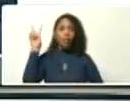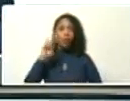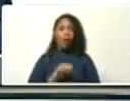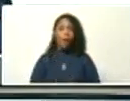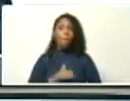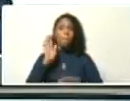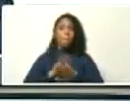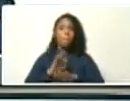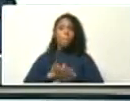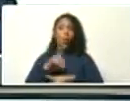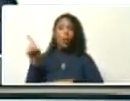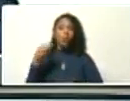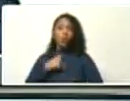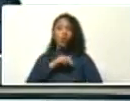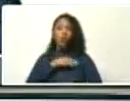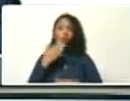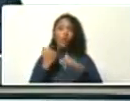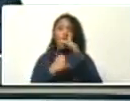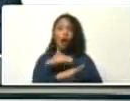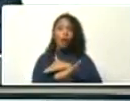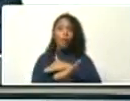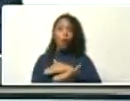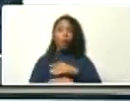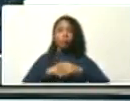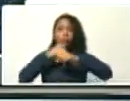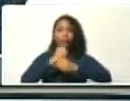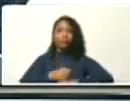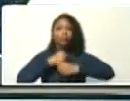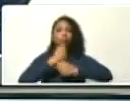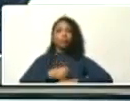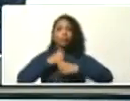Por eso, bueno, vamos nosotros cabalgando,